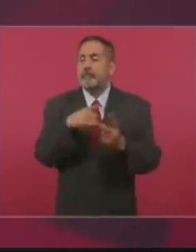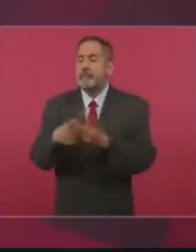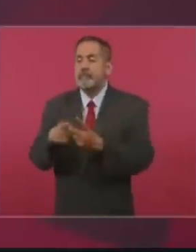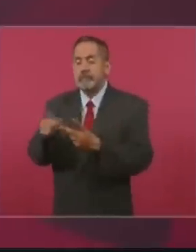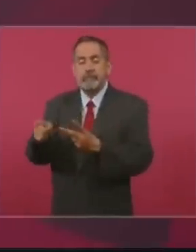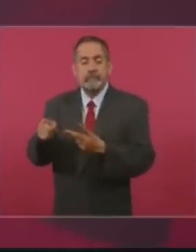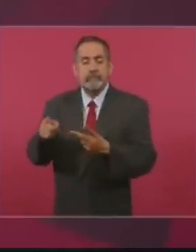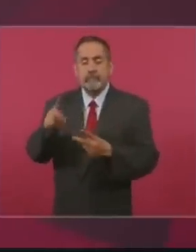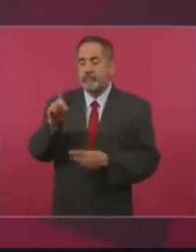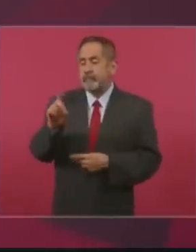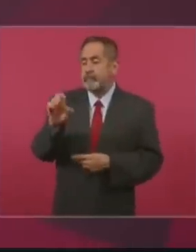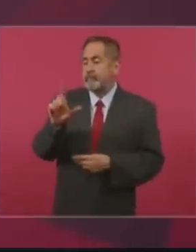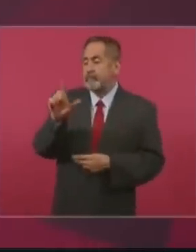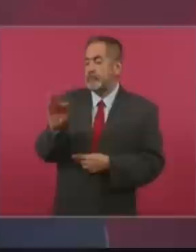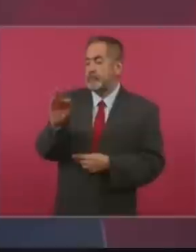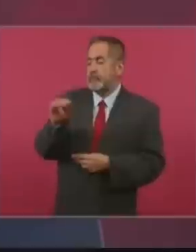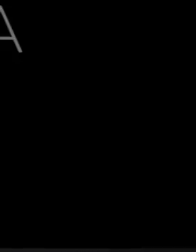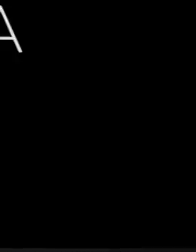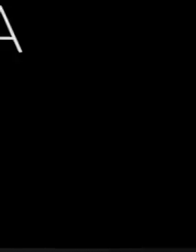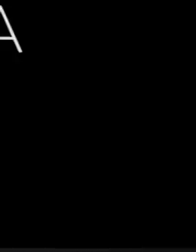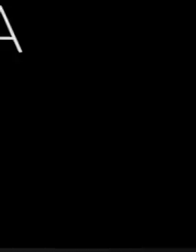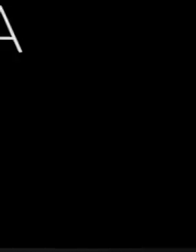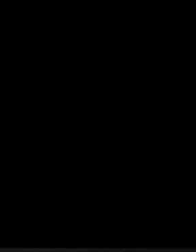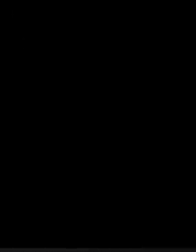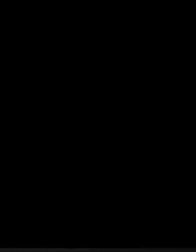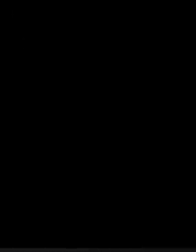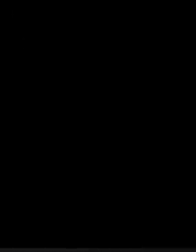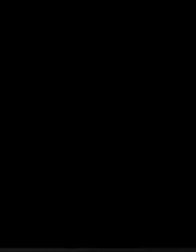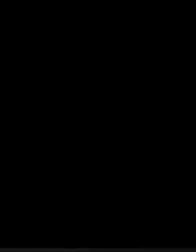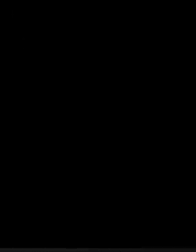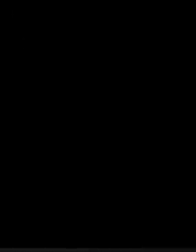Delfina no